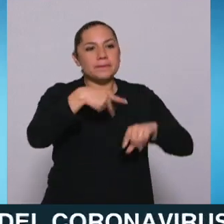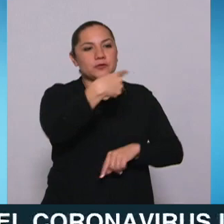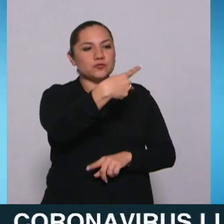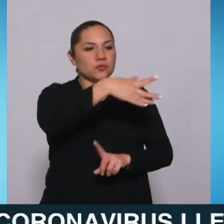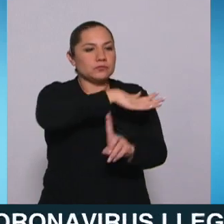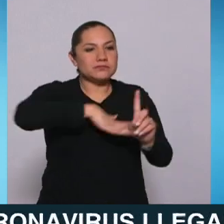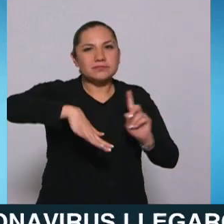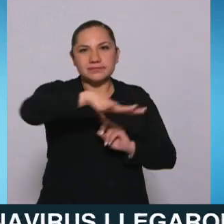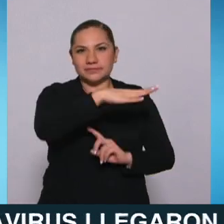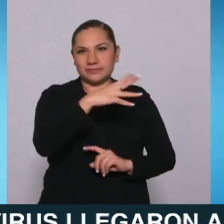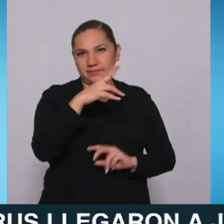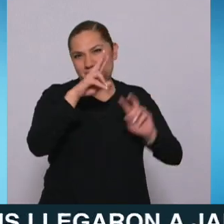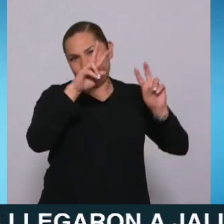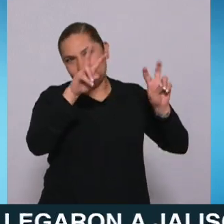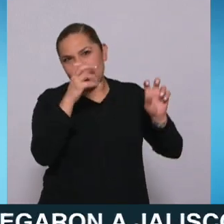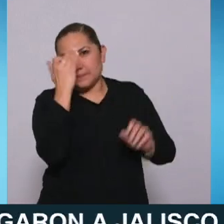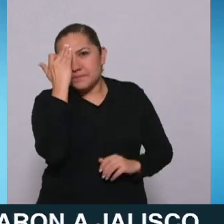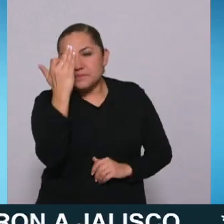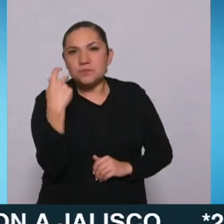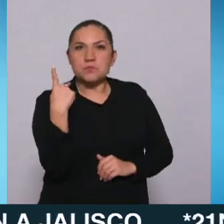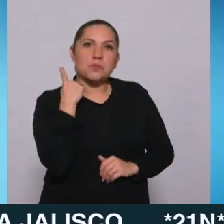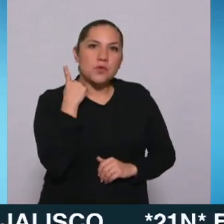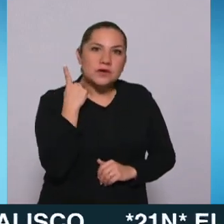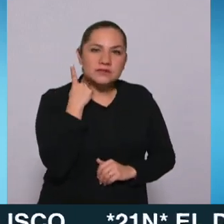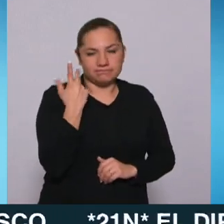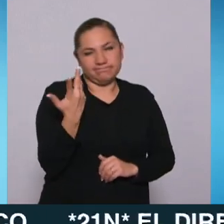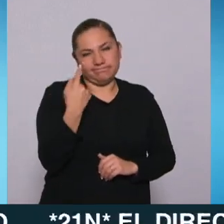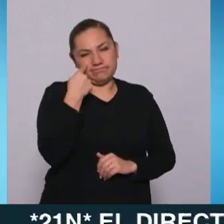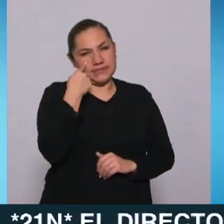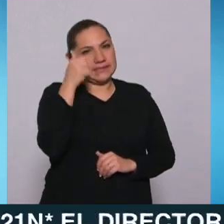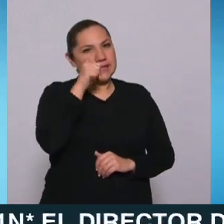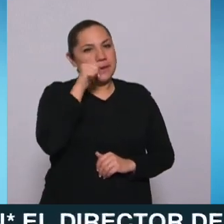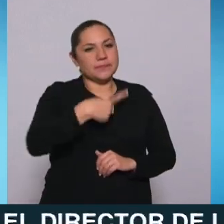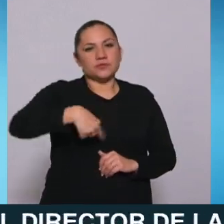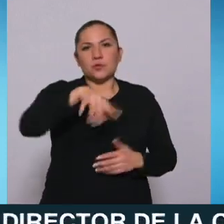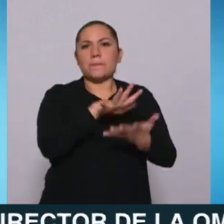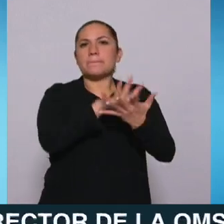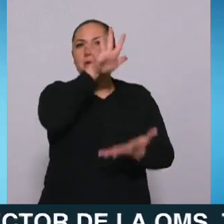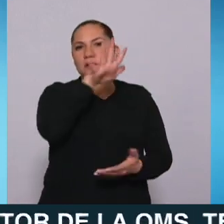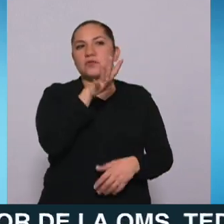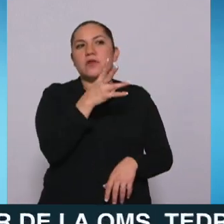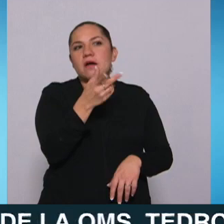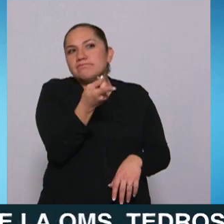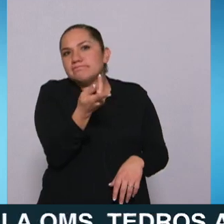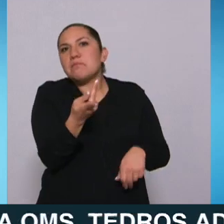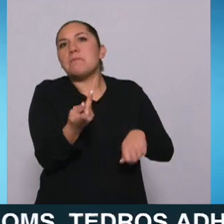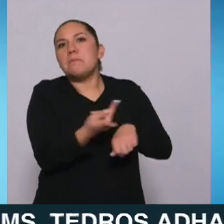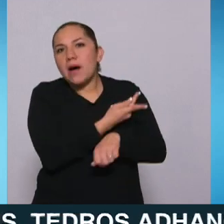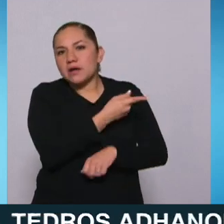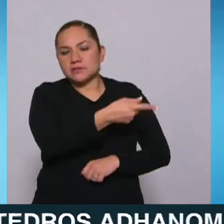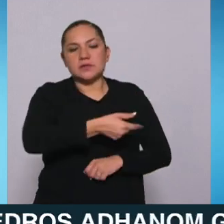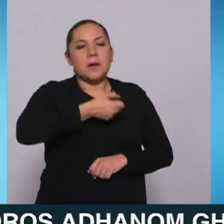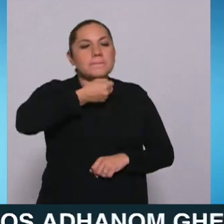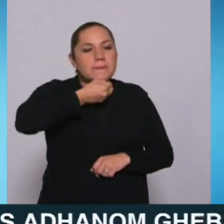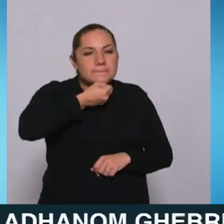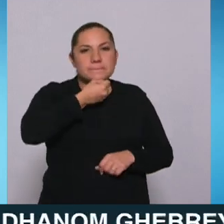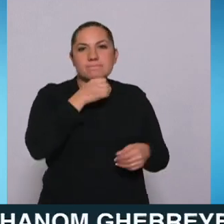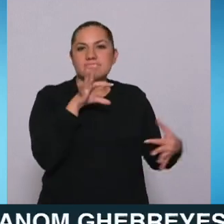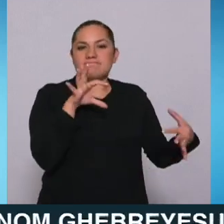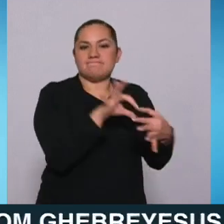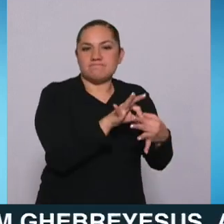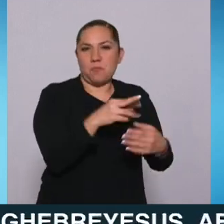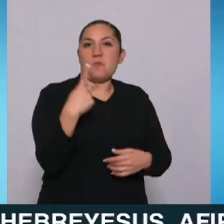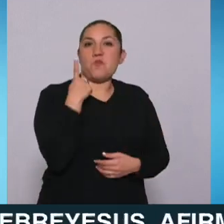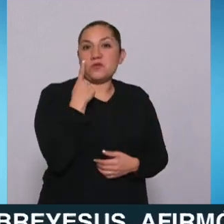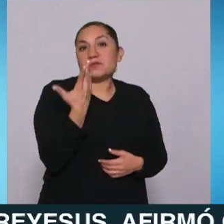un mensaje importante debido pues a lo que ocurre en Estados Unidos. ¿Ustedes creen que esta noche podamos ver algo similar, un